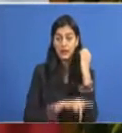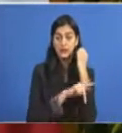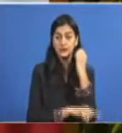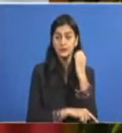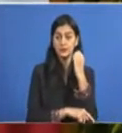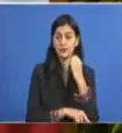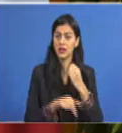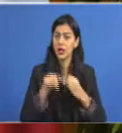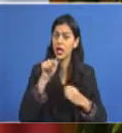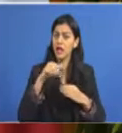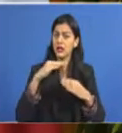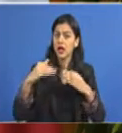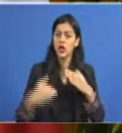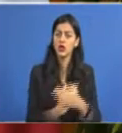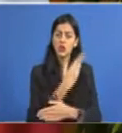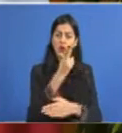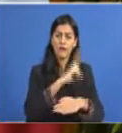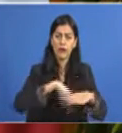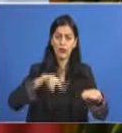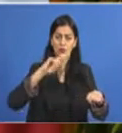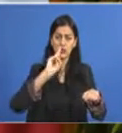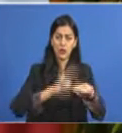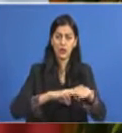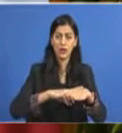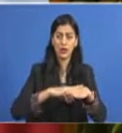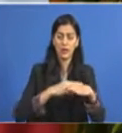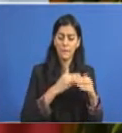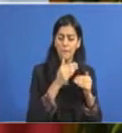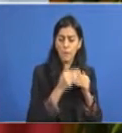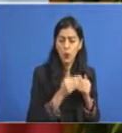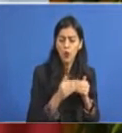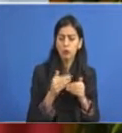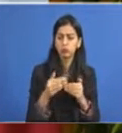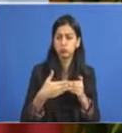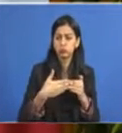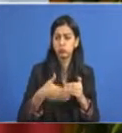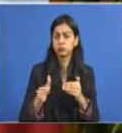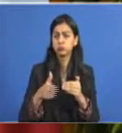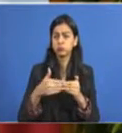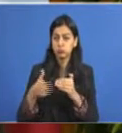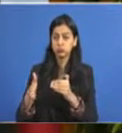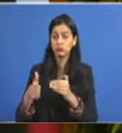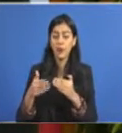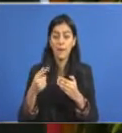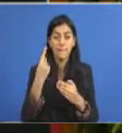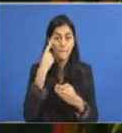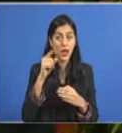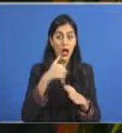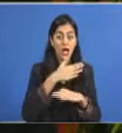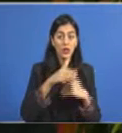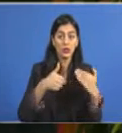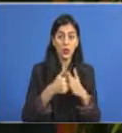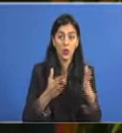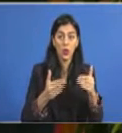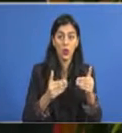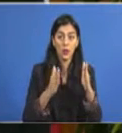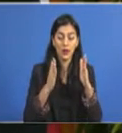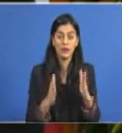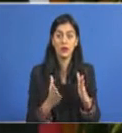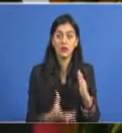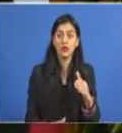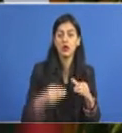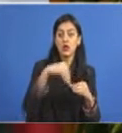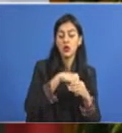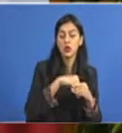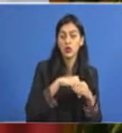Esa nueva normalidad se abrirá gradualmente para todos los panameños, incluyendo a los sectores